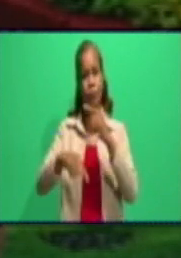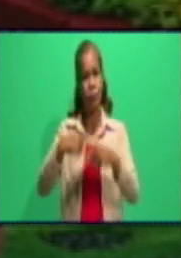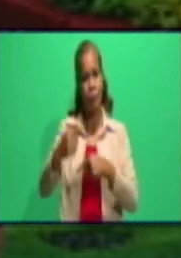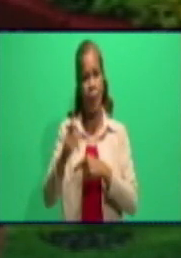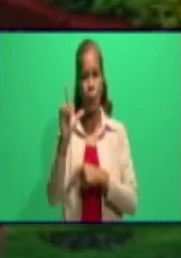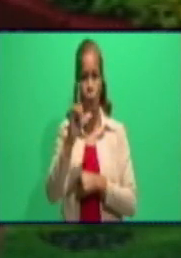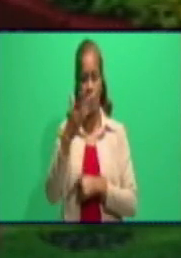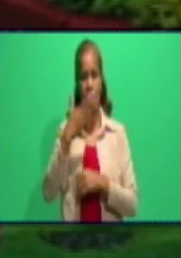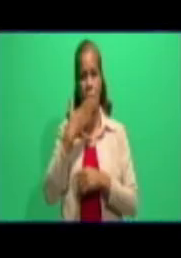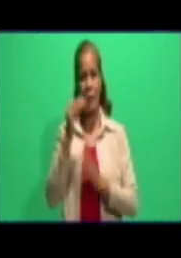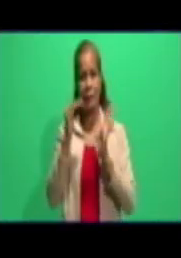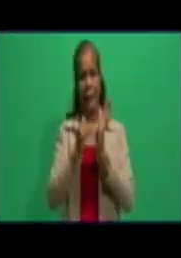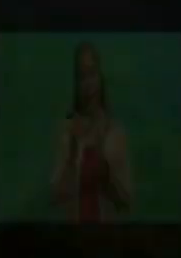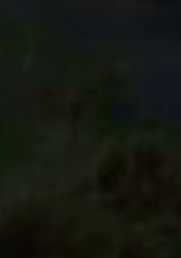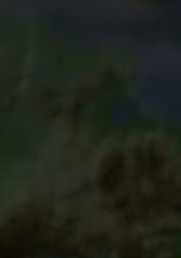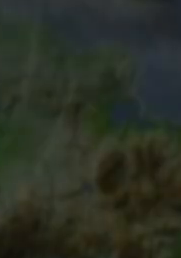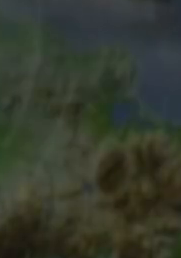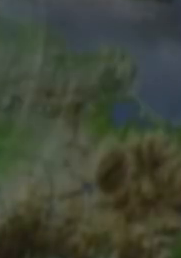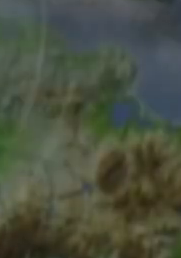Buenas tardes.